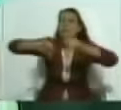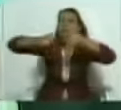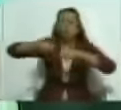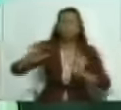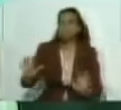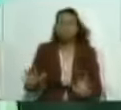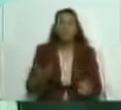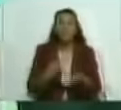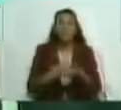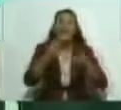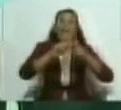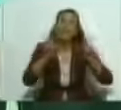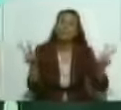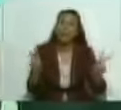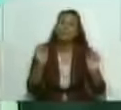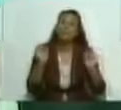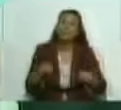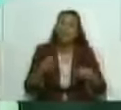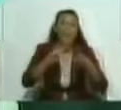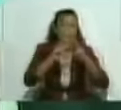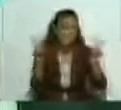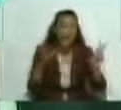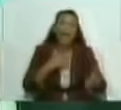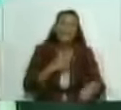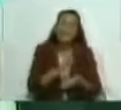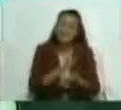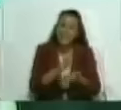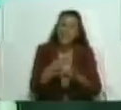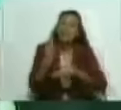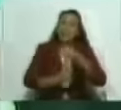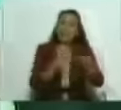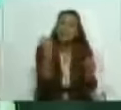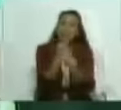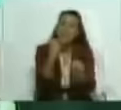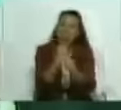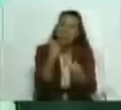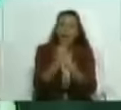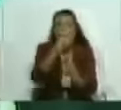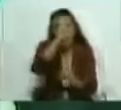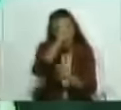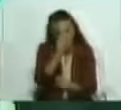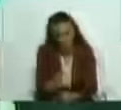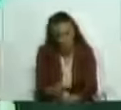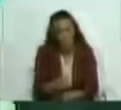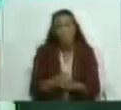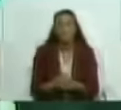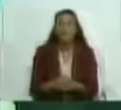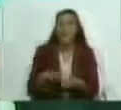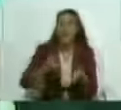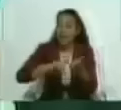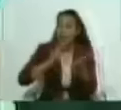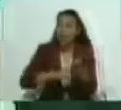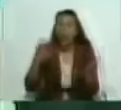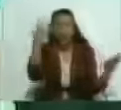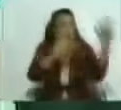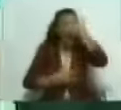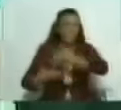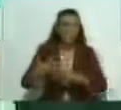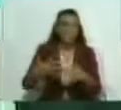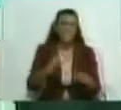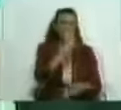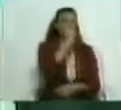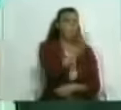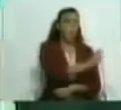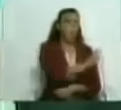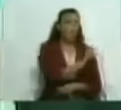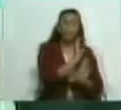la garantía es la paz, la garantía es la tranquilidad, la garantía es el reconocimiento, la garantía es no confundir diferencias con odio,